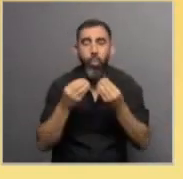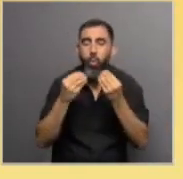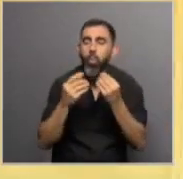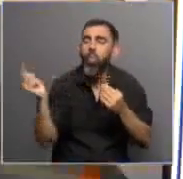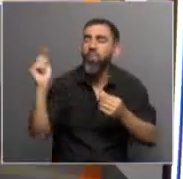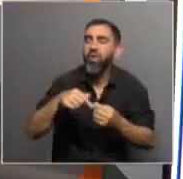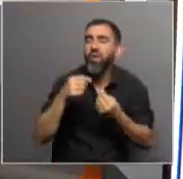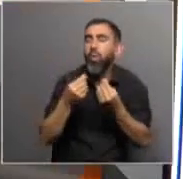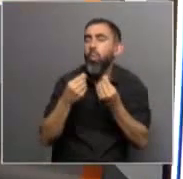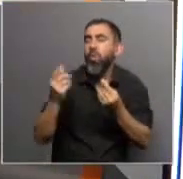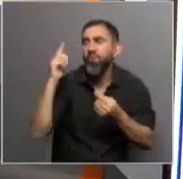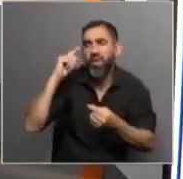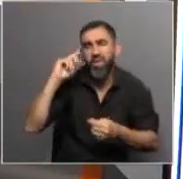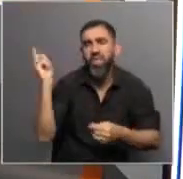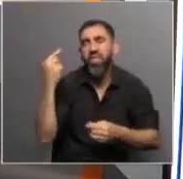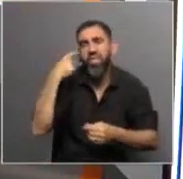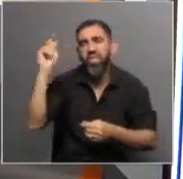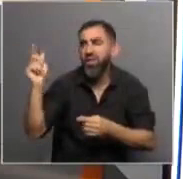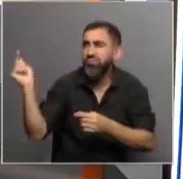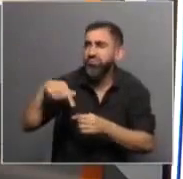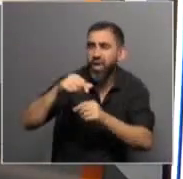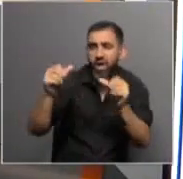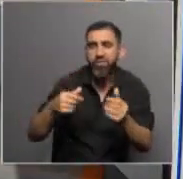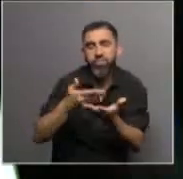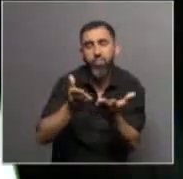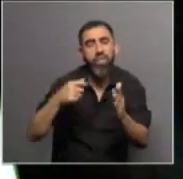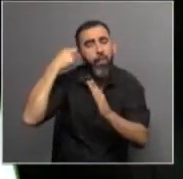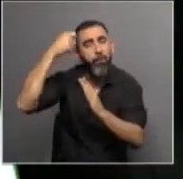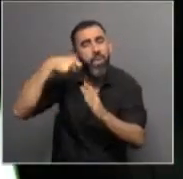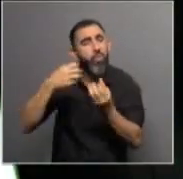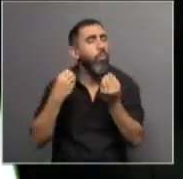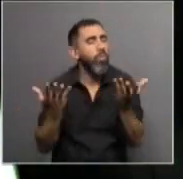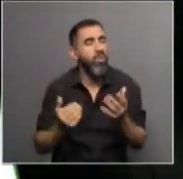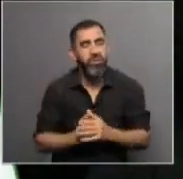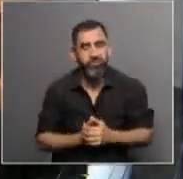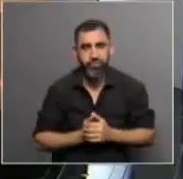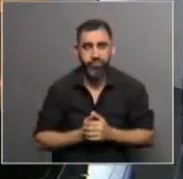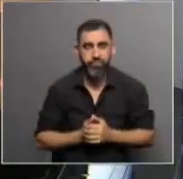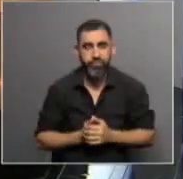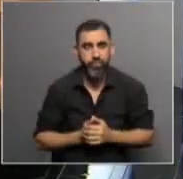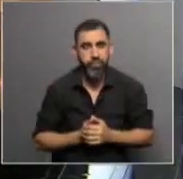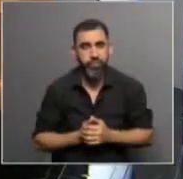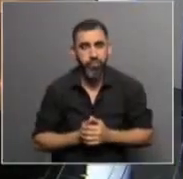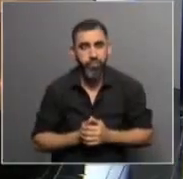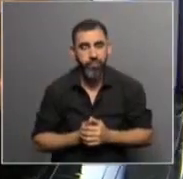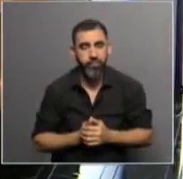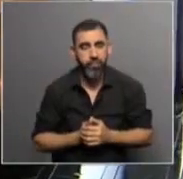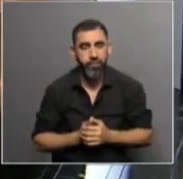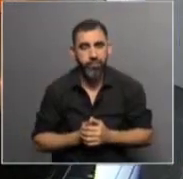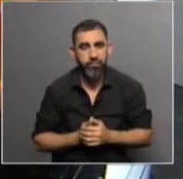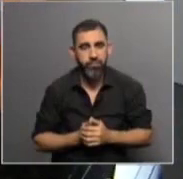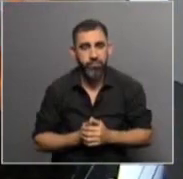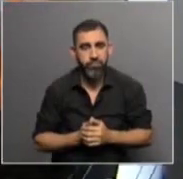¿A dónde nace la idea de dejar todo esto en una película? Bueno, uno ha visto de